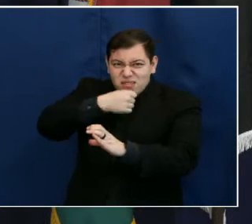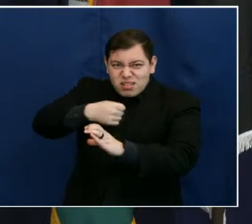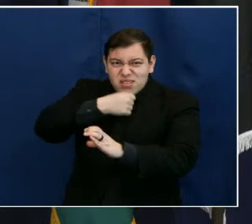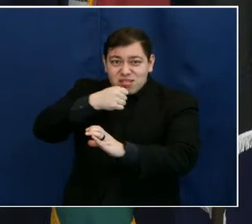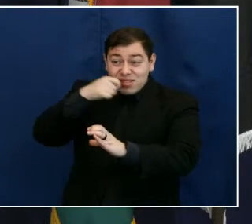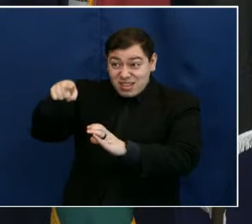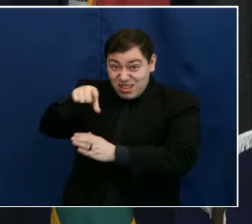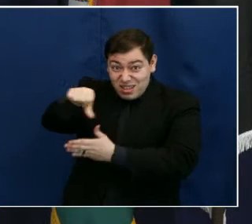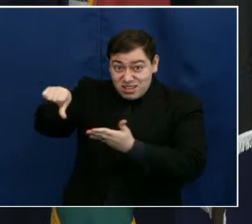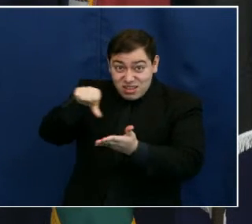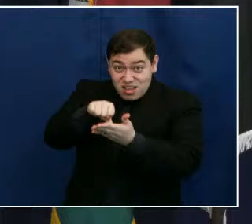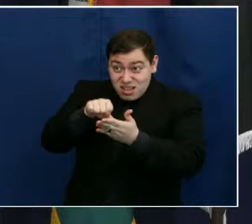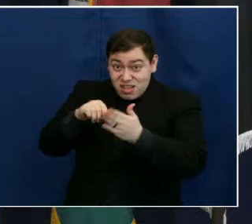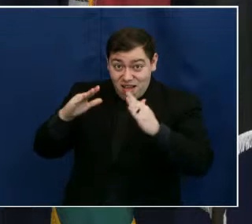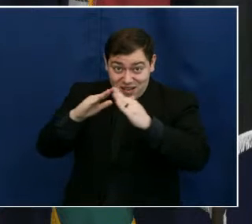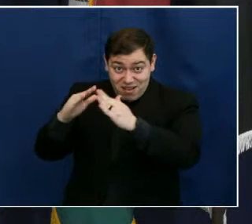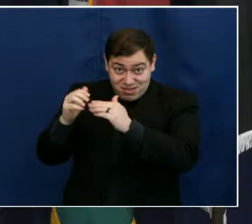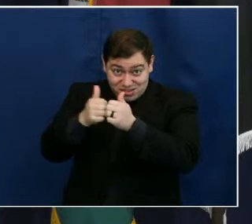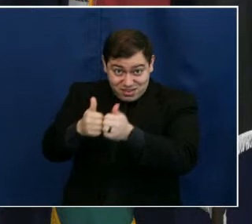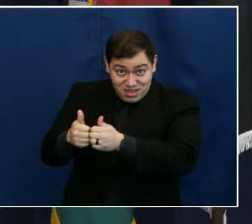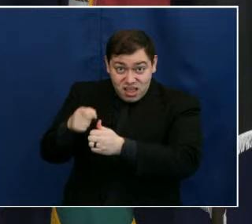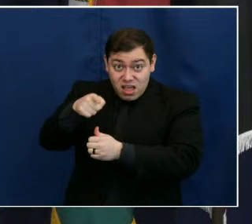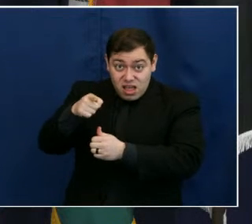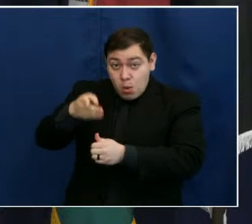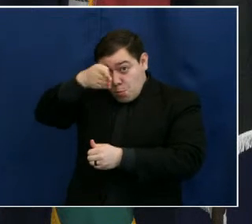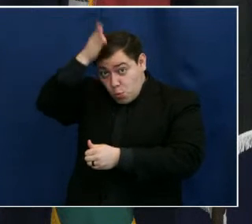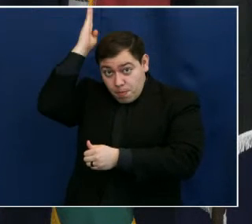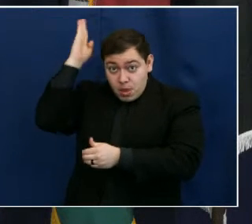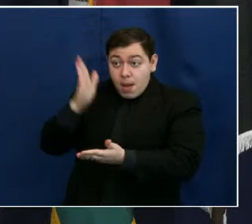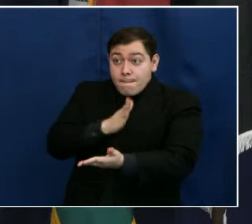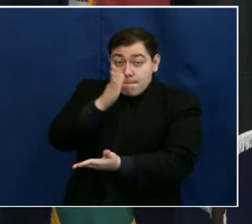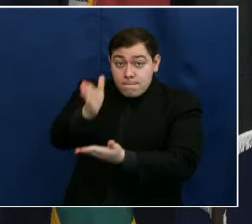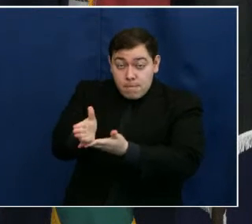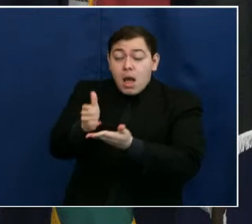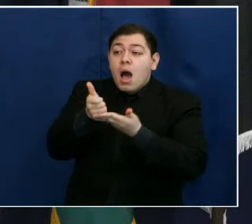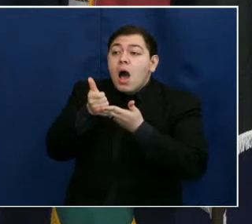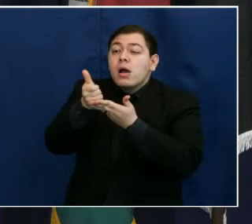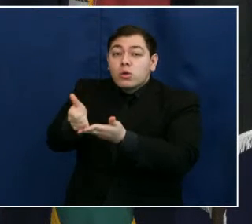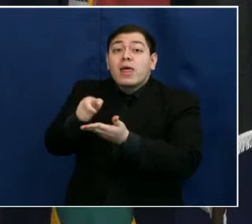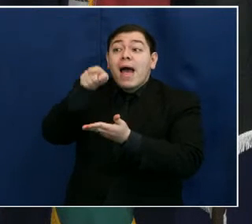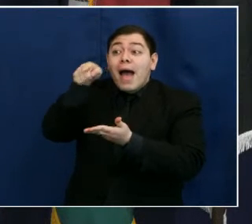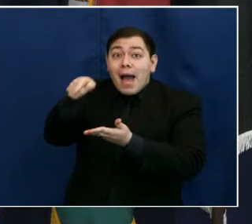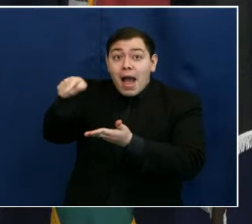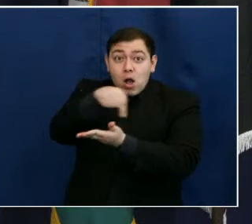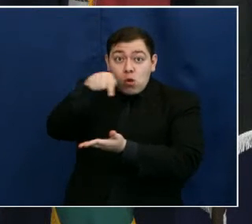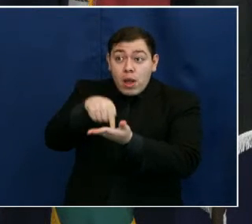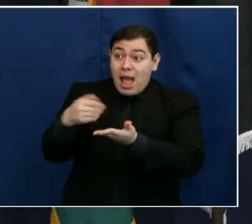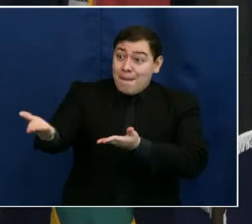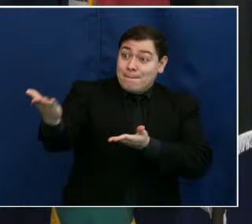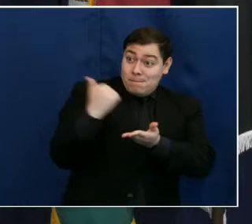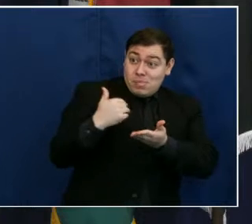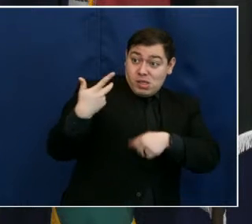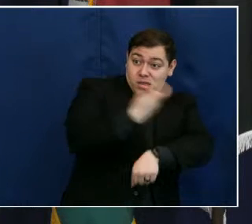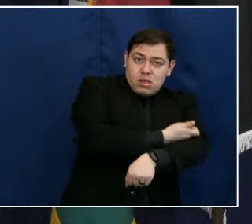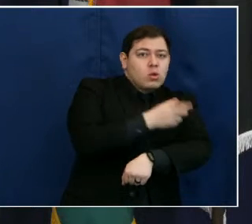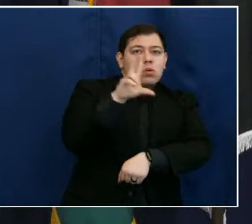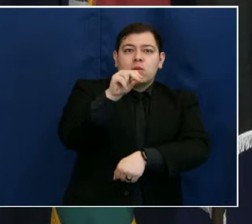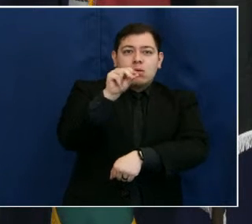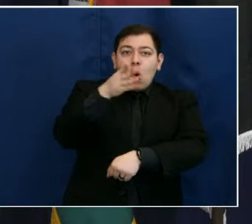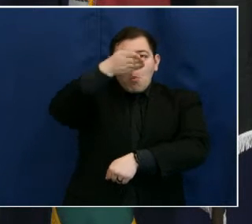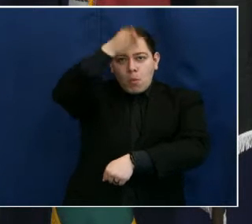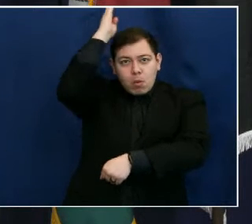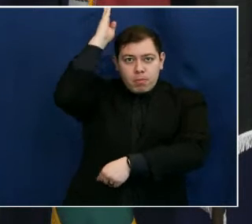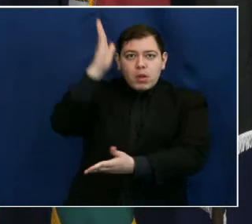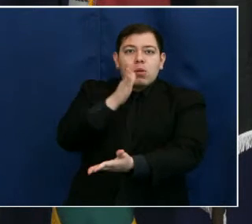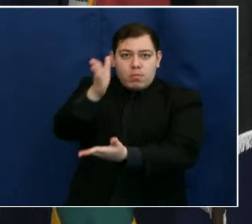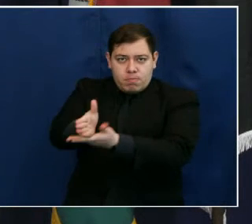reciban su vacuna. Estos bomberos del condado y las diferentes ciudades lo que van a hacer es van a empezar a ir ahora